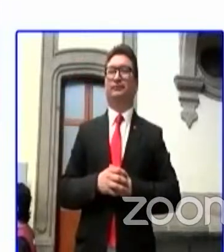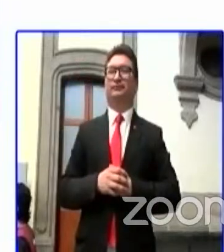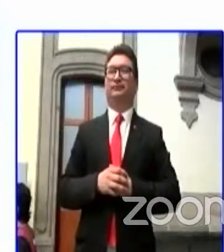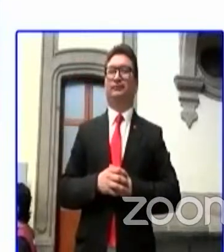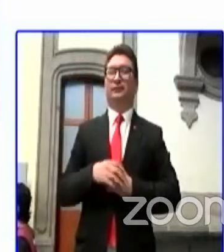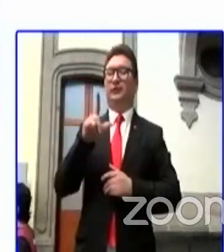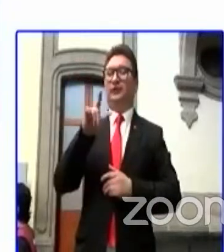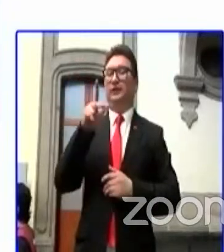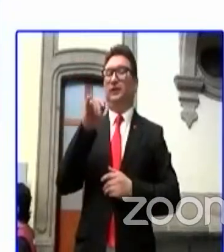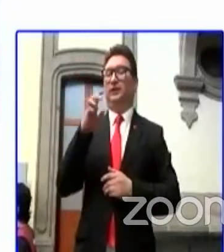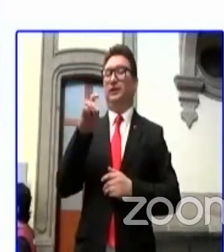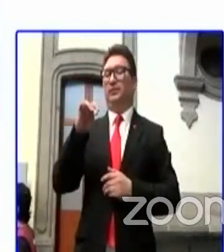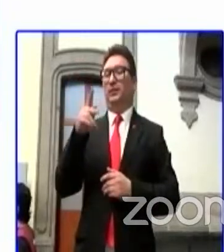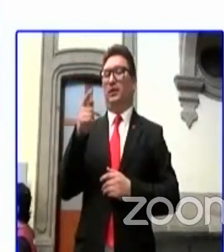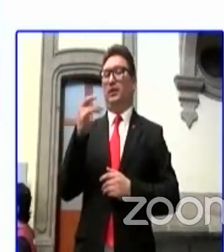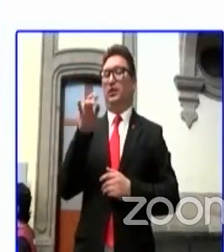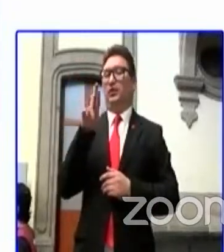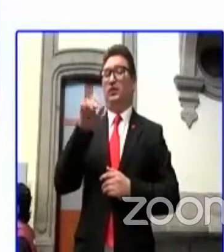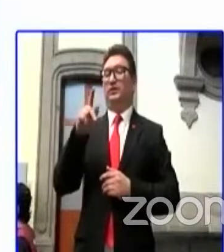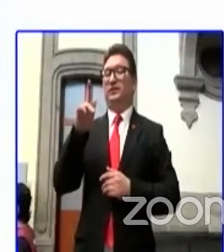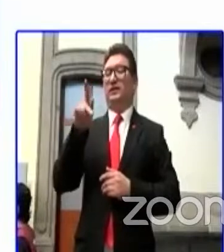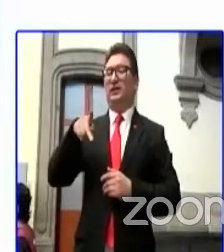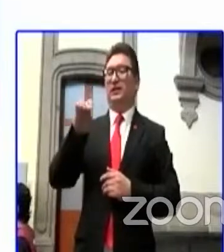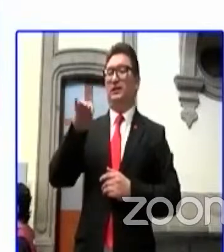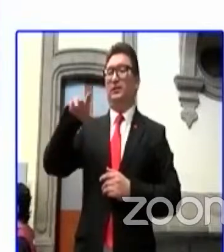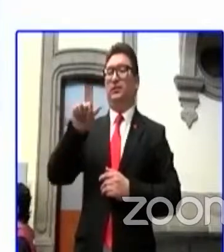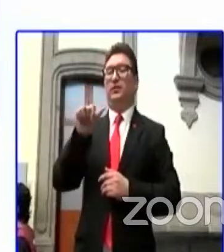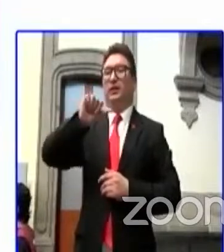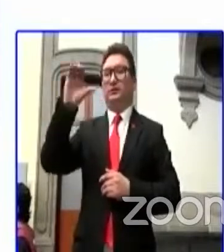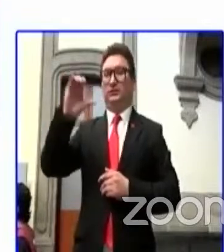Lili Margolis, de Cadima AC.